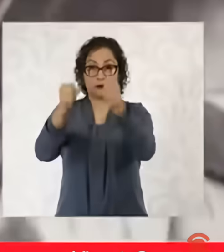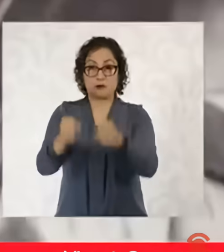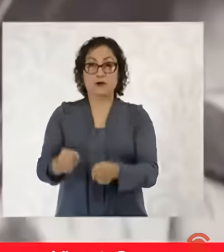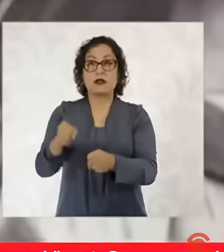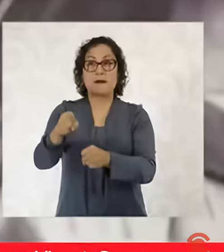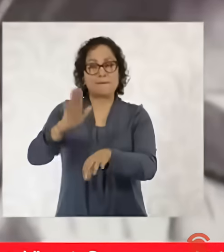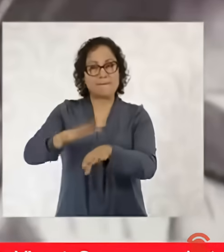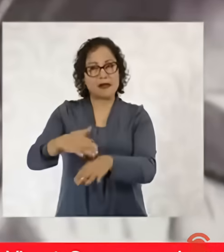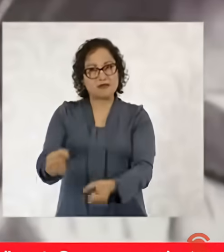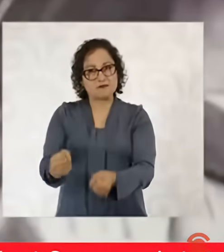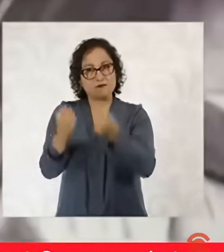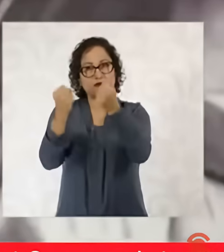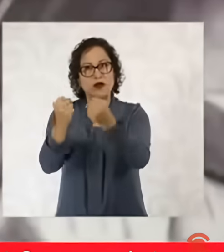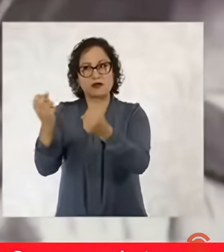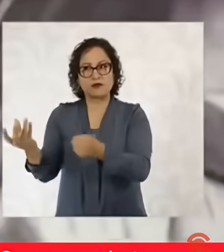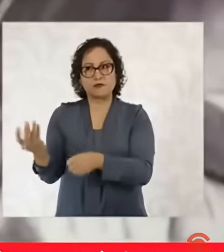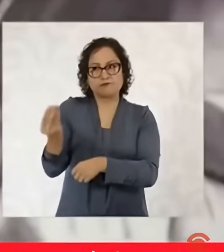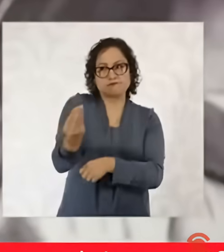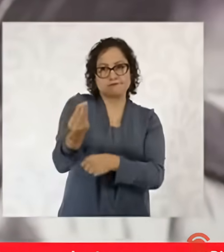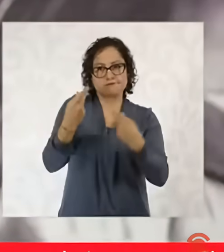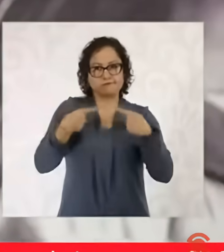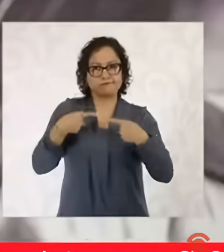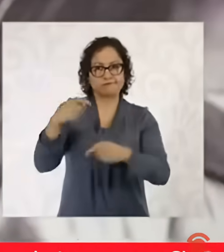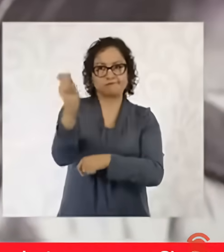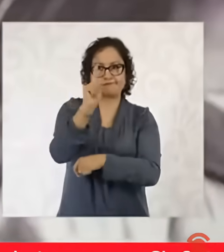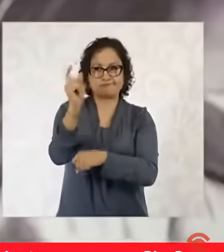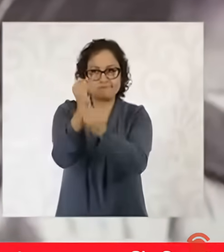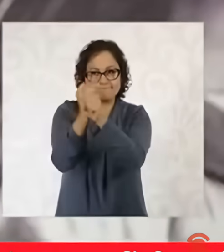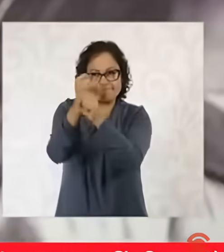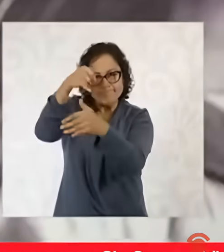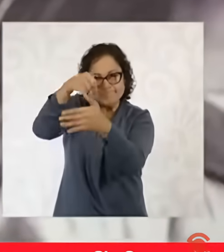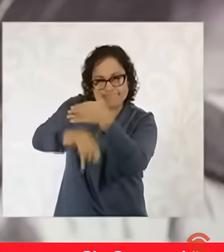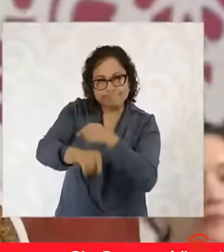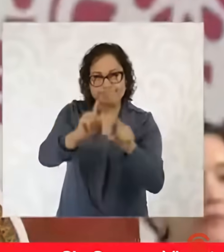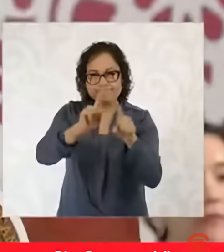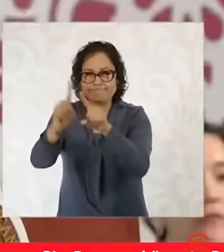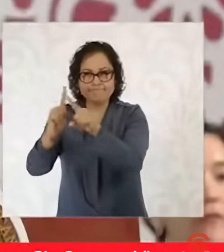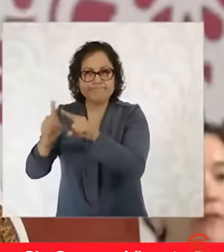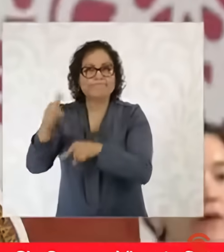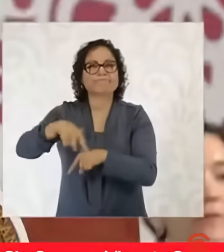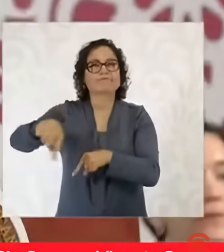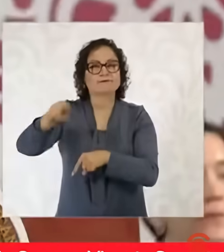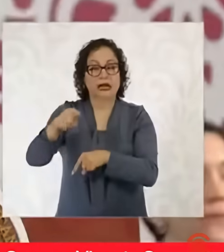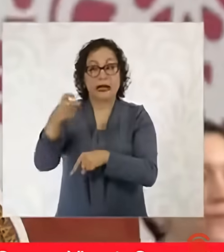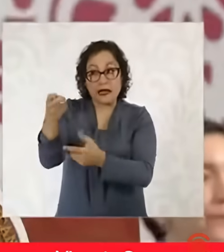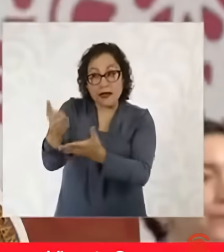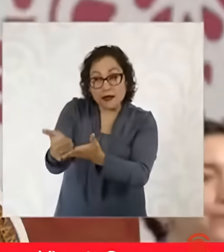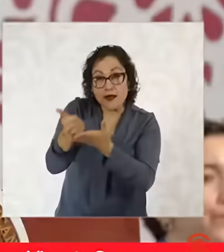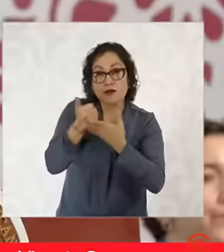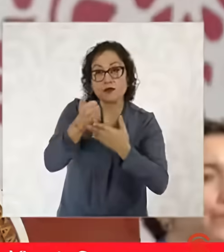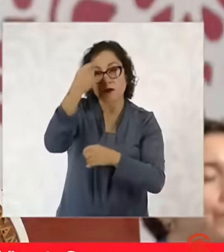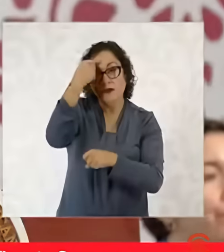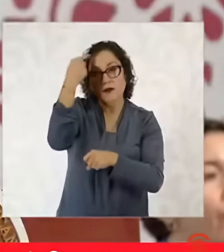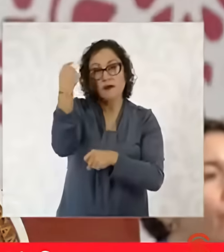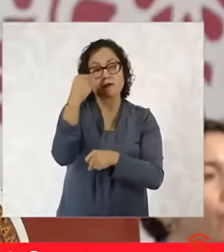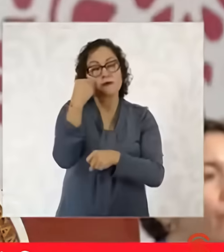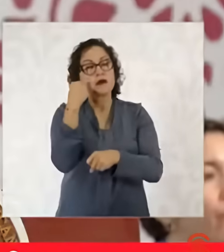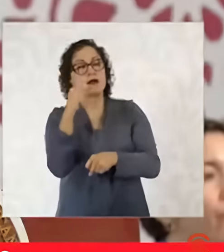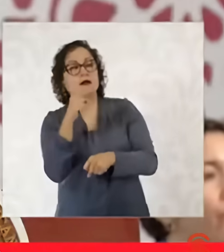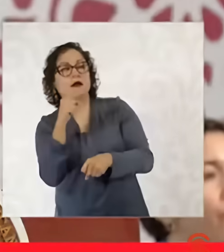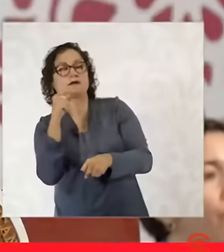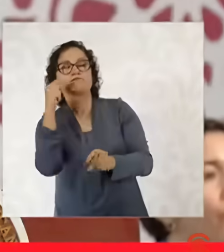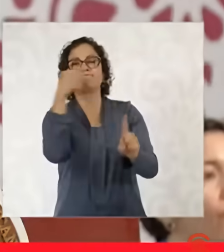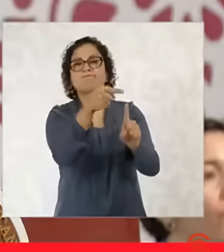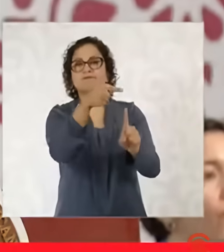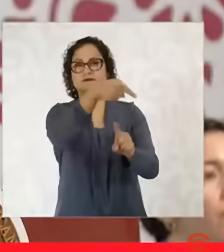con células especializadas de analistas de inteligencia e investigadores, lo que ha permitido actuar con mayor precisión y eficacia